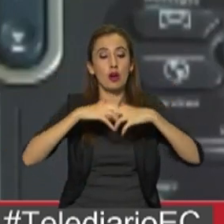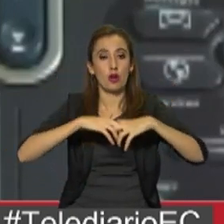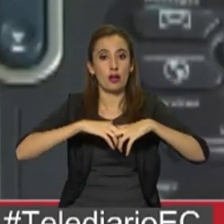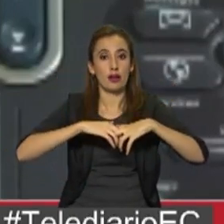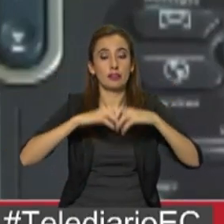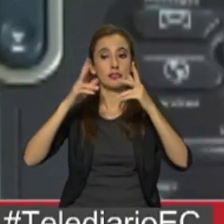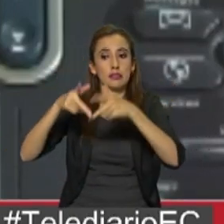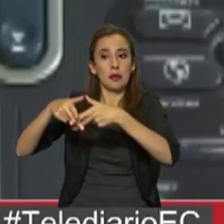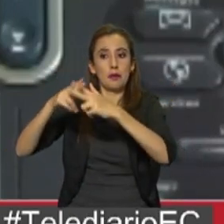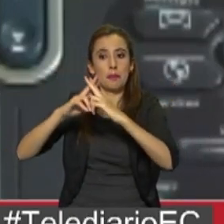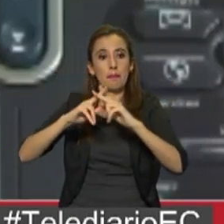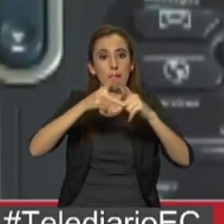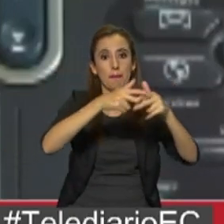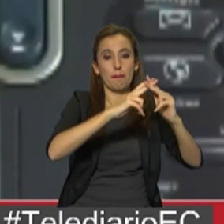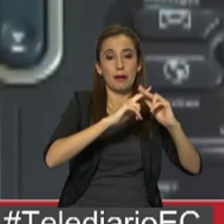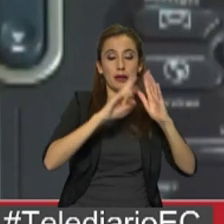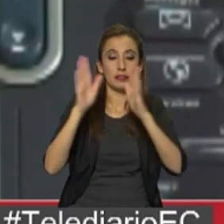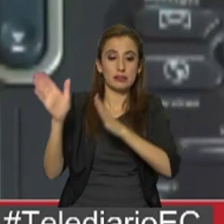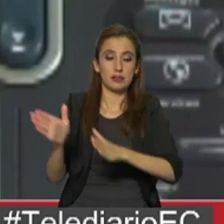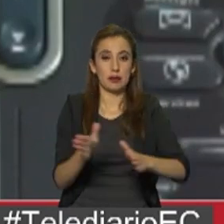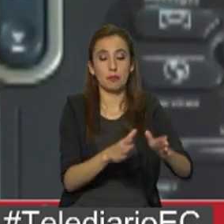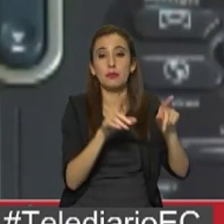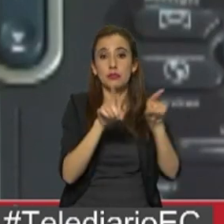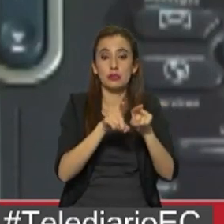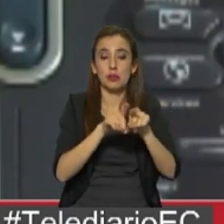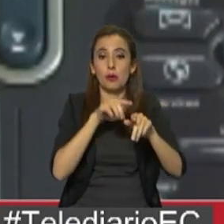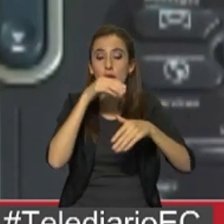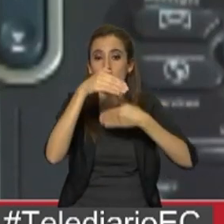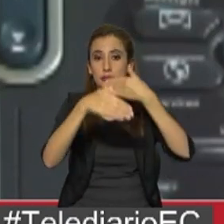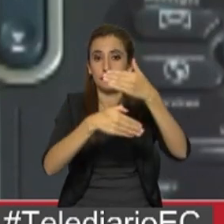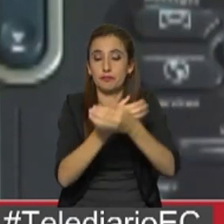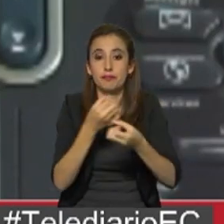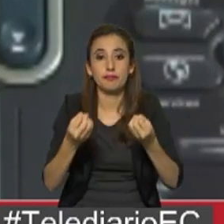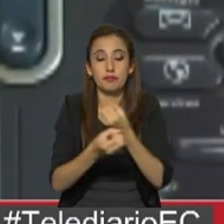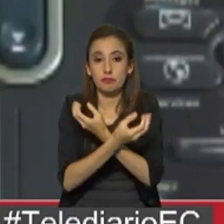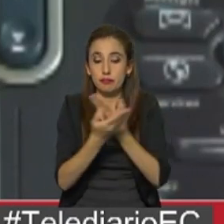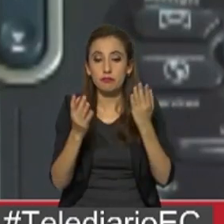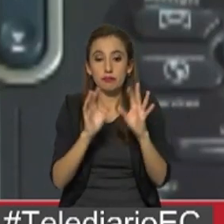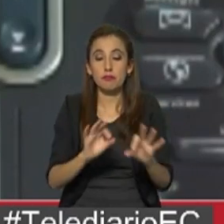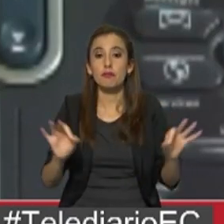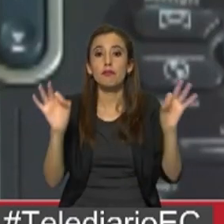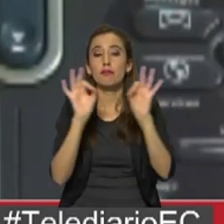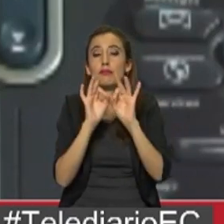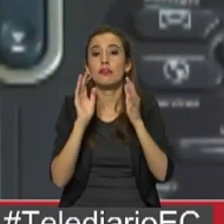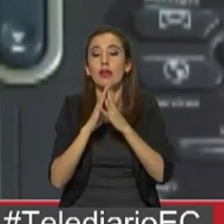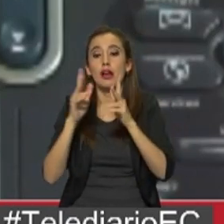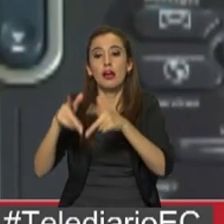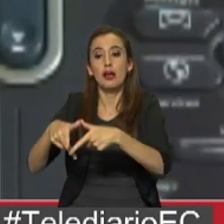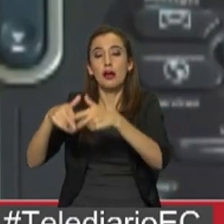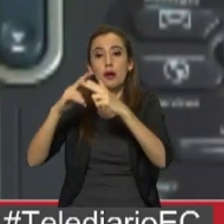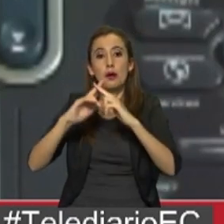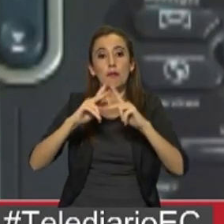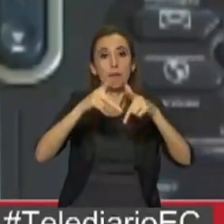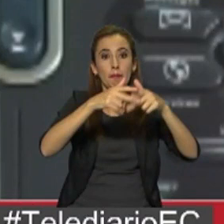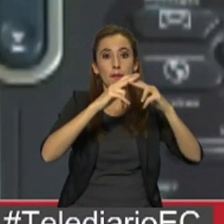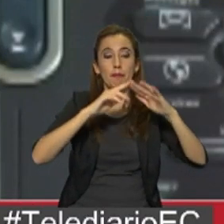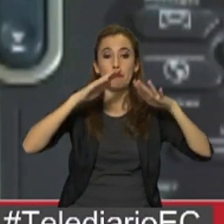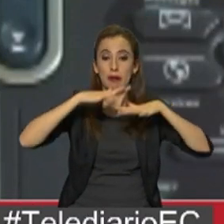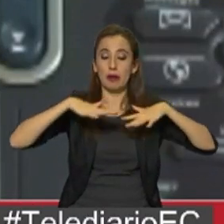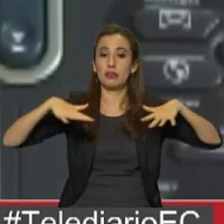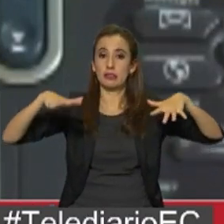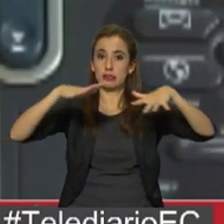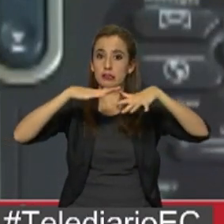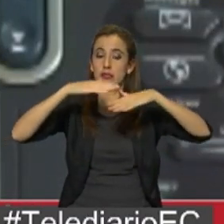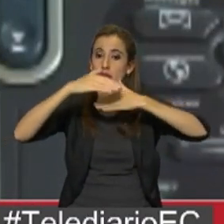préstamo que generen liquidez inmediata hemos puesto a disposición de las dos filiales un crédito quirografario emergente ese es un